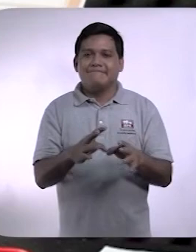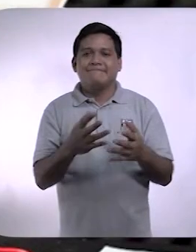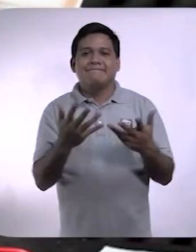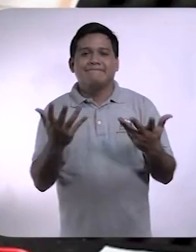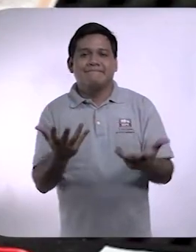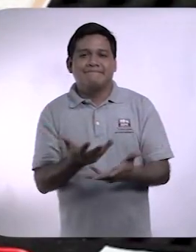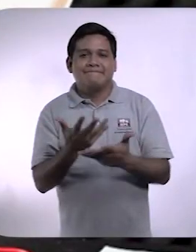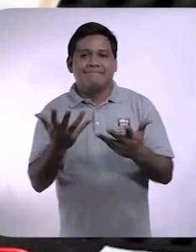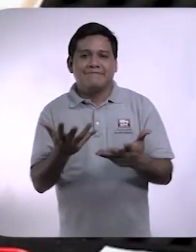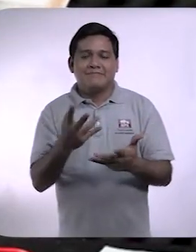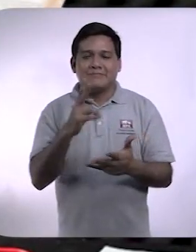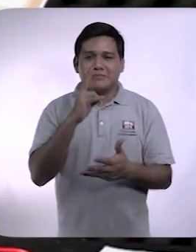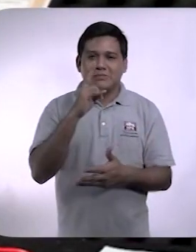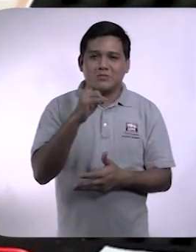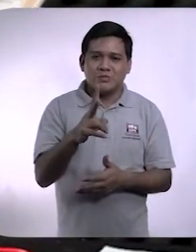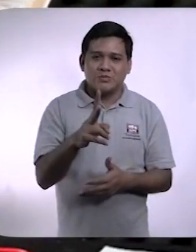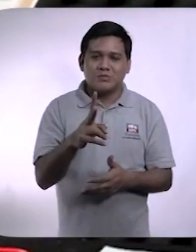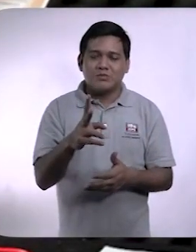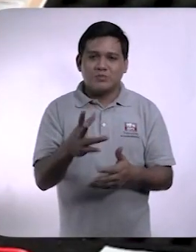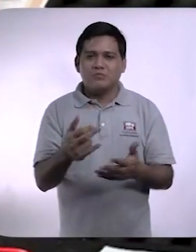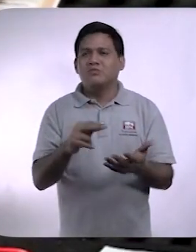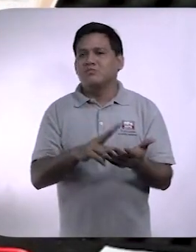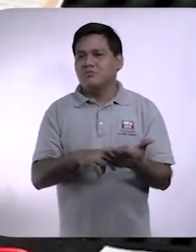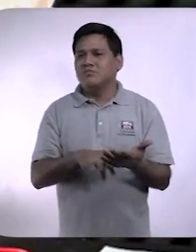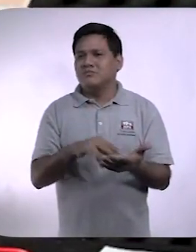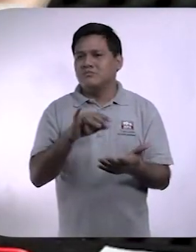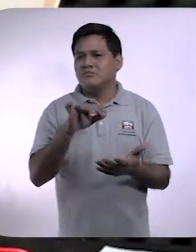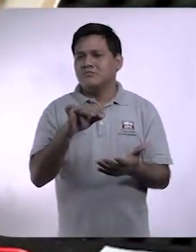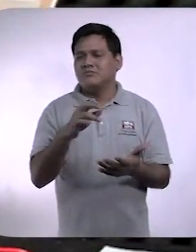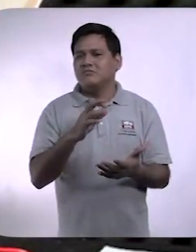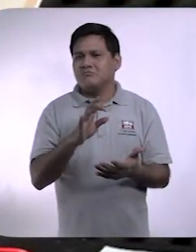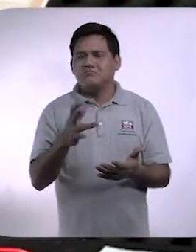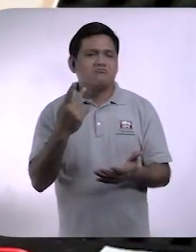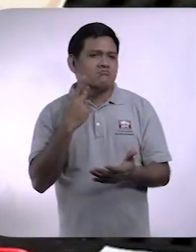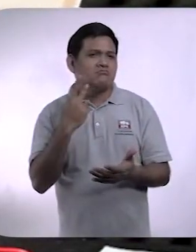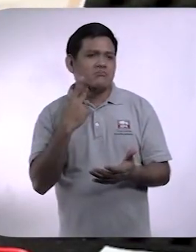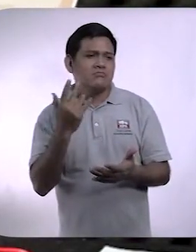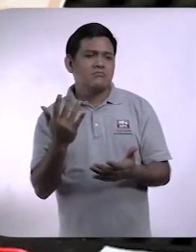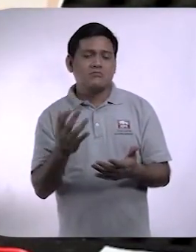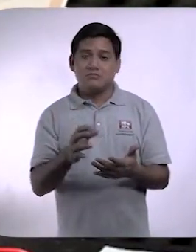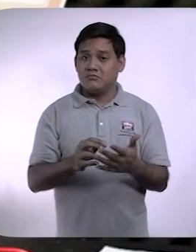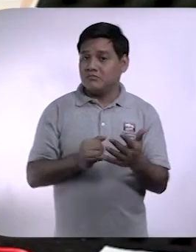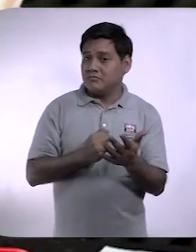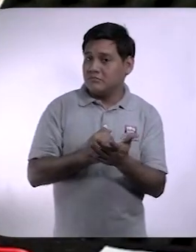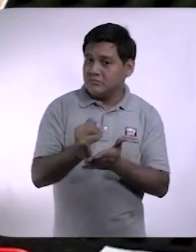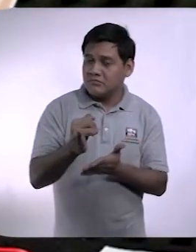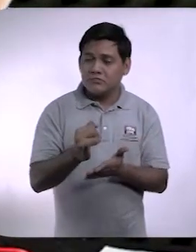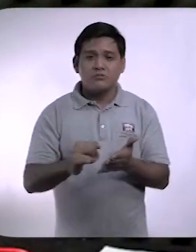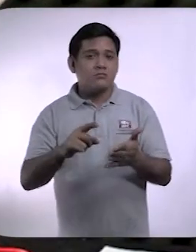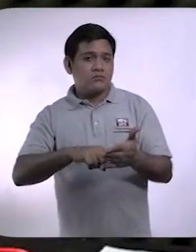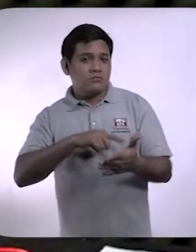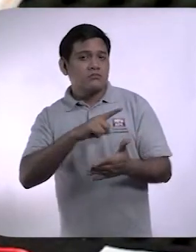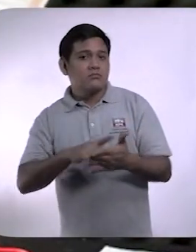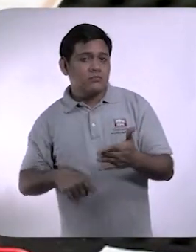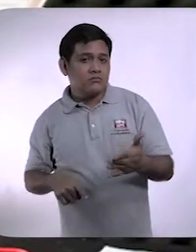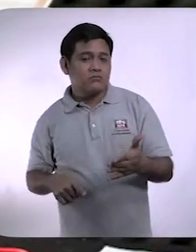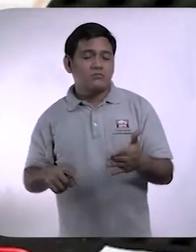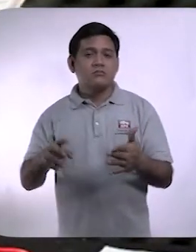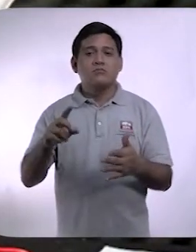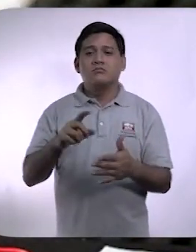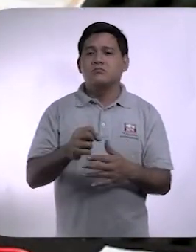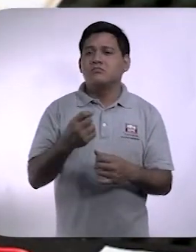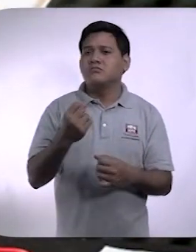que si cruza en alguno, es válido para ese partido. La intención del votante fue cruzar toda la boleta y ese